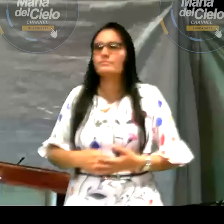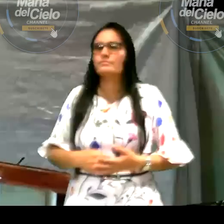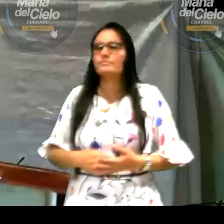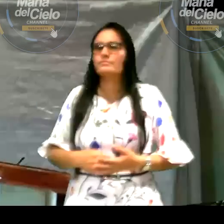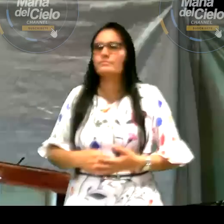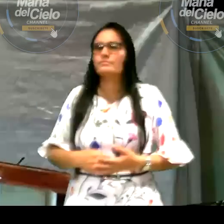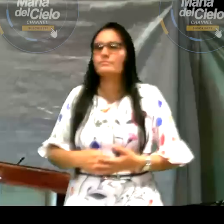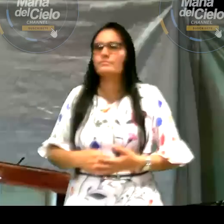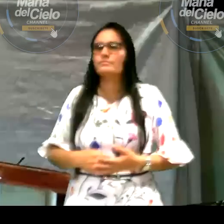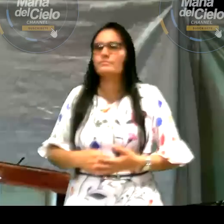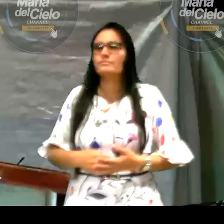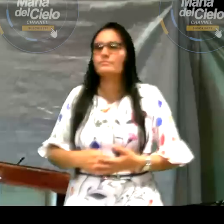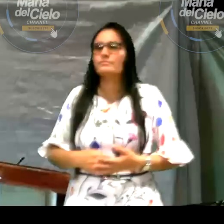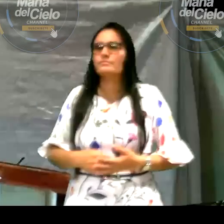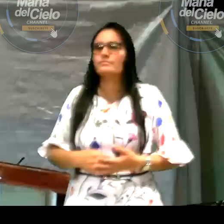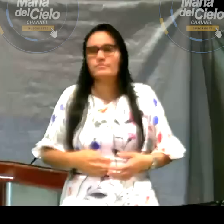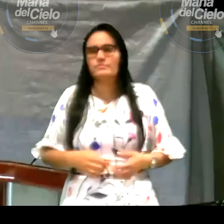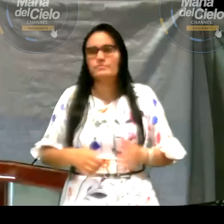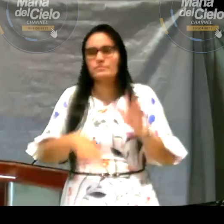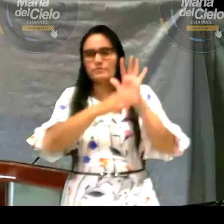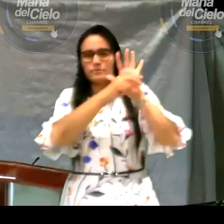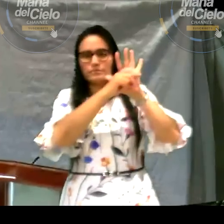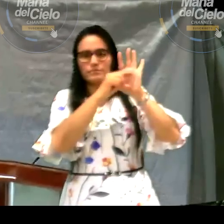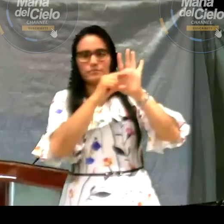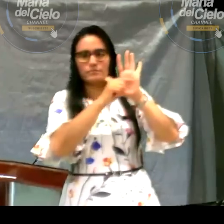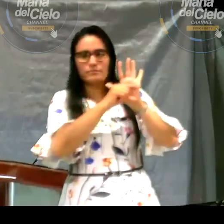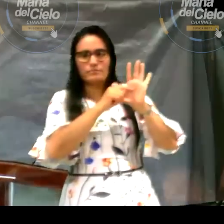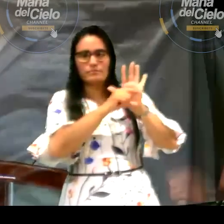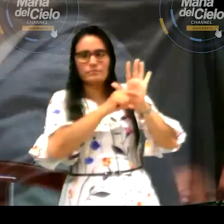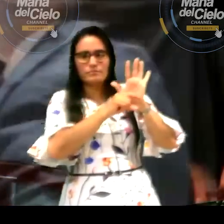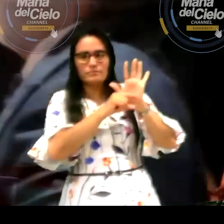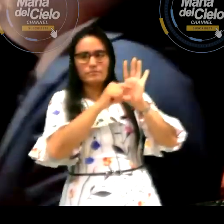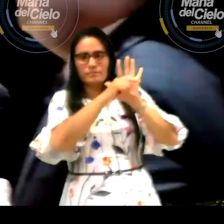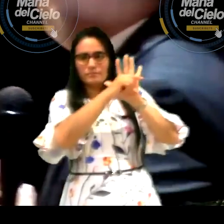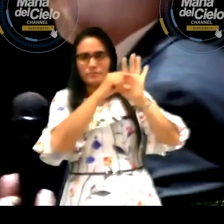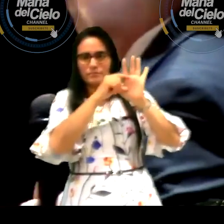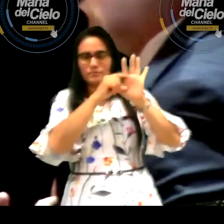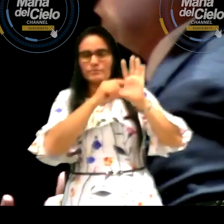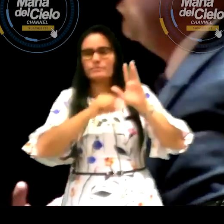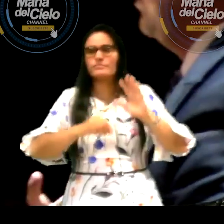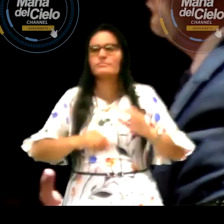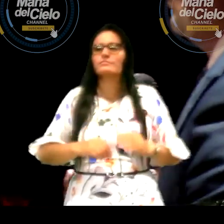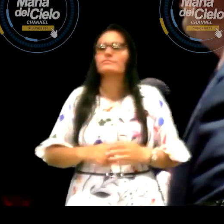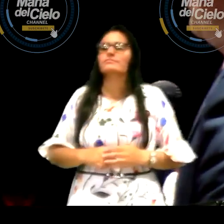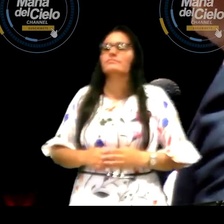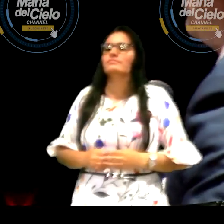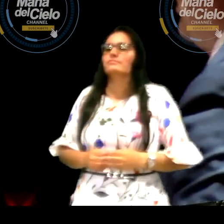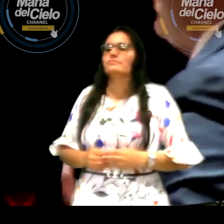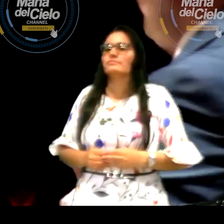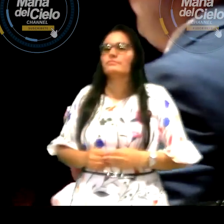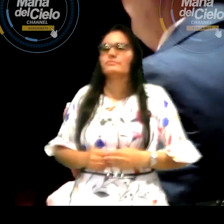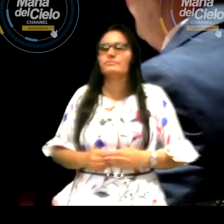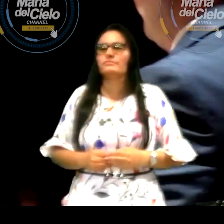donde aparece el texto que tomé como referencia, porque creo que ahí